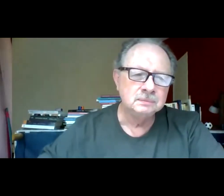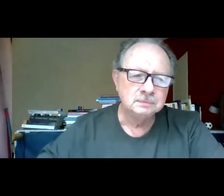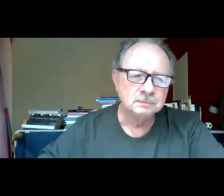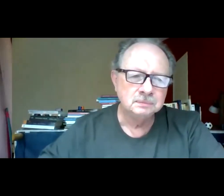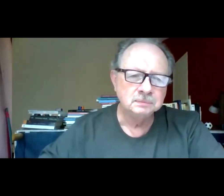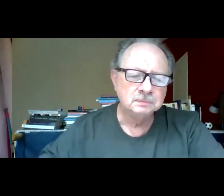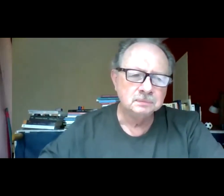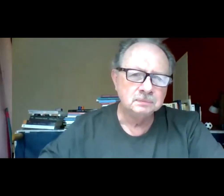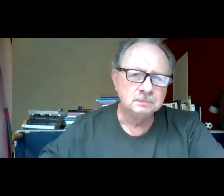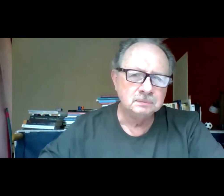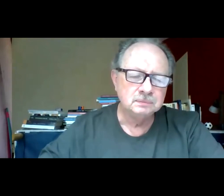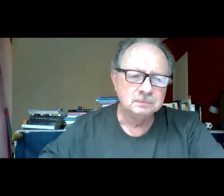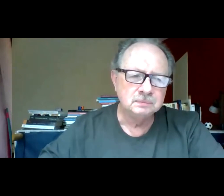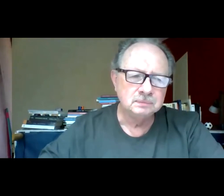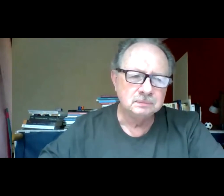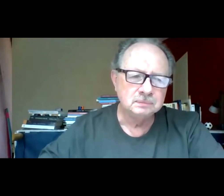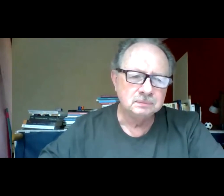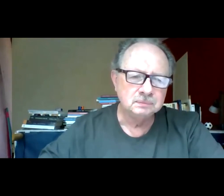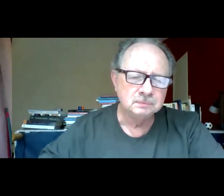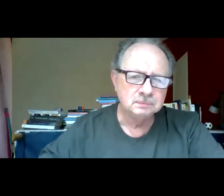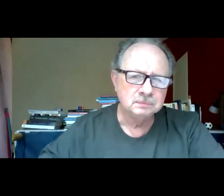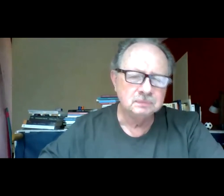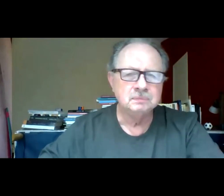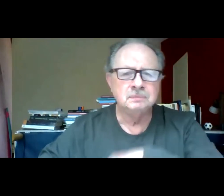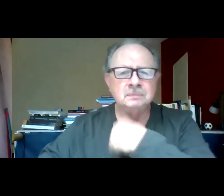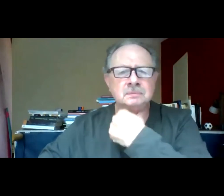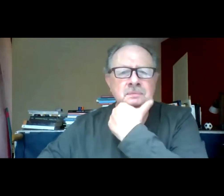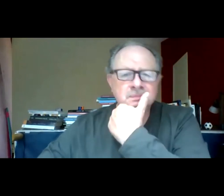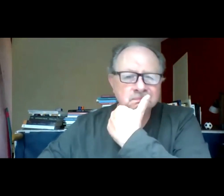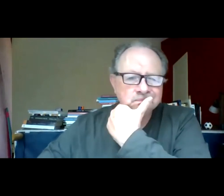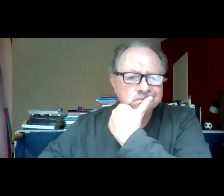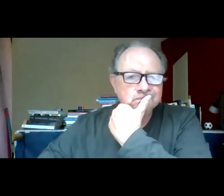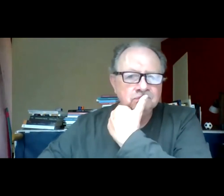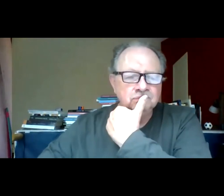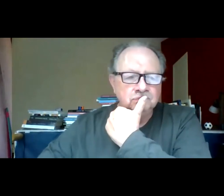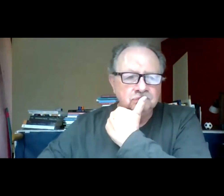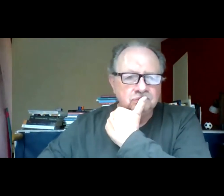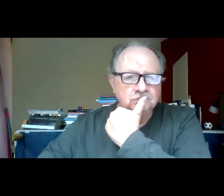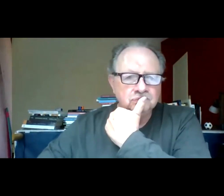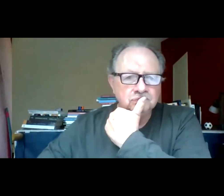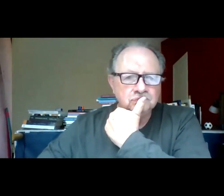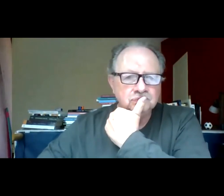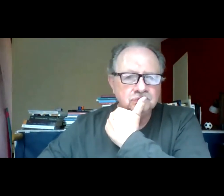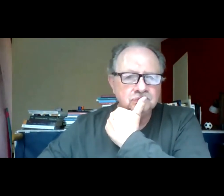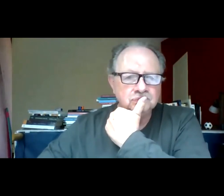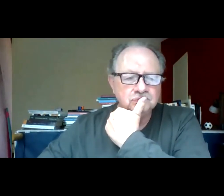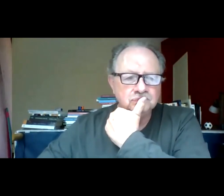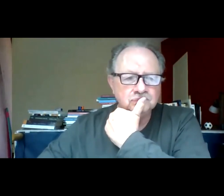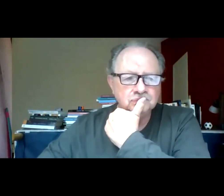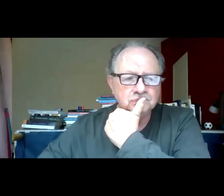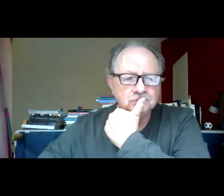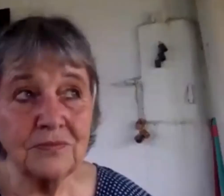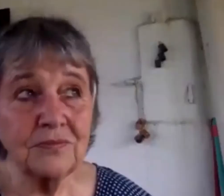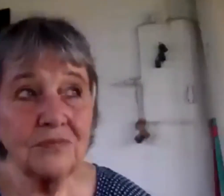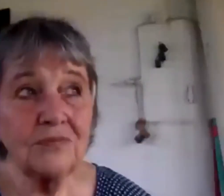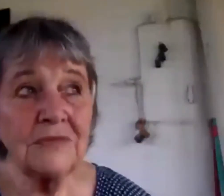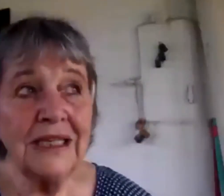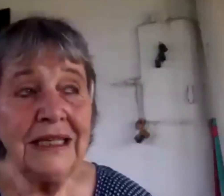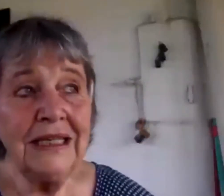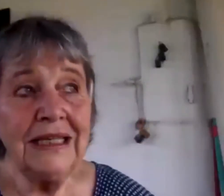salieron, y de inmediato salieron, sobre todo con la salida, yo estoy hablando de la salida cuando la amnistía, ¿no?